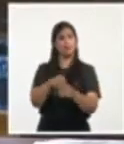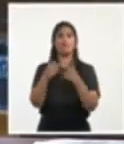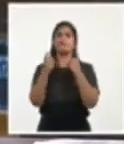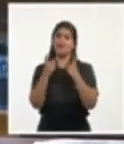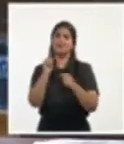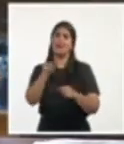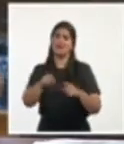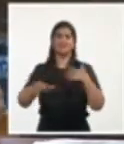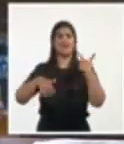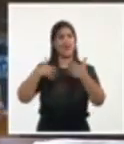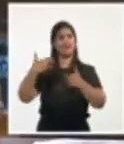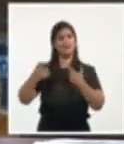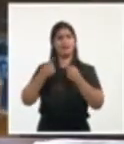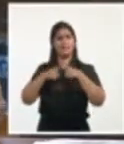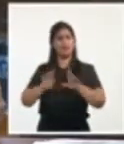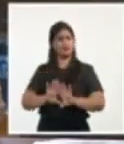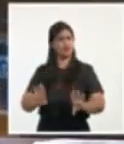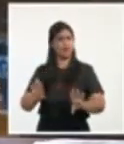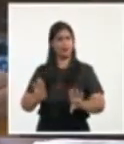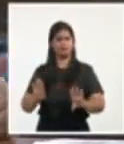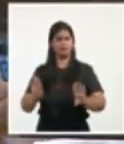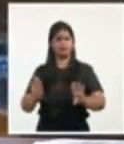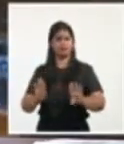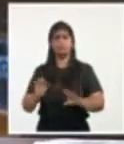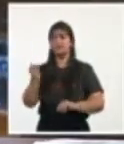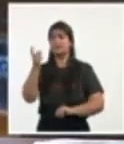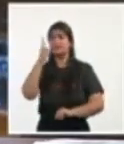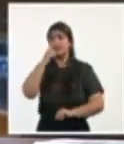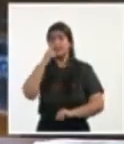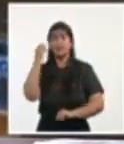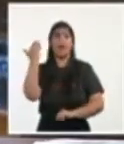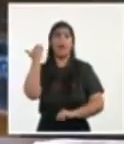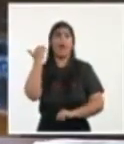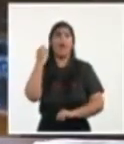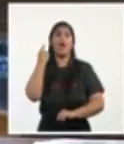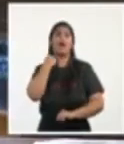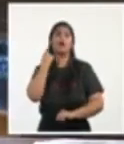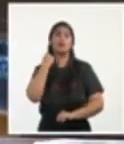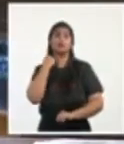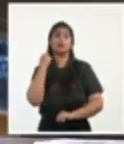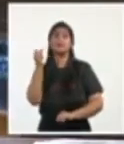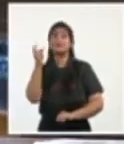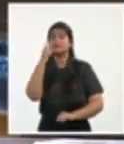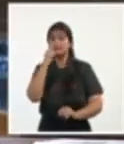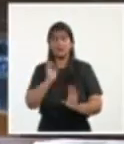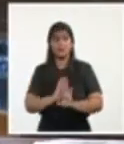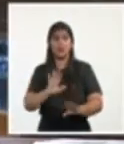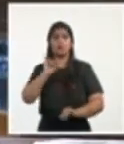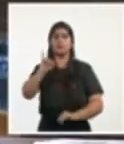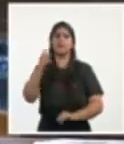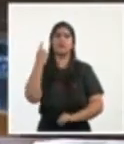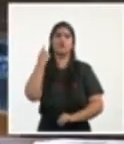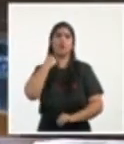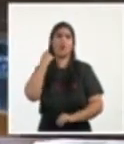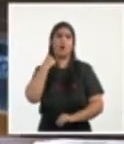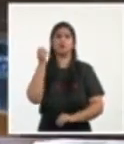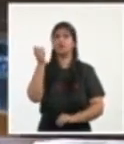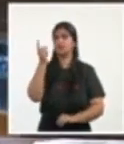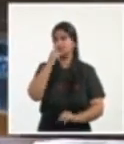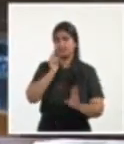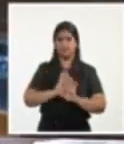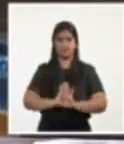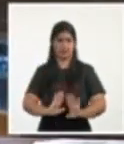país. Yo creo que el ejemplo de lo que se hizo ya en Matanzas se ha estado realizando en el resto de las provincias para nosotros poder